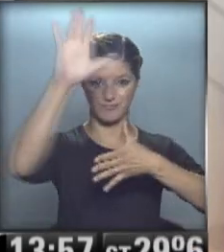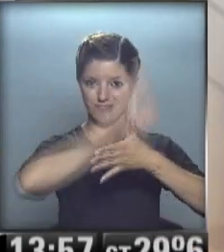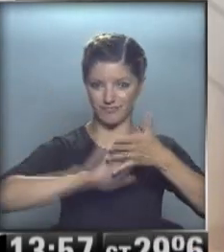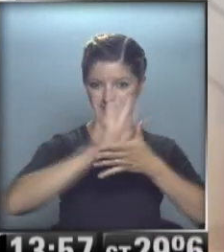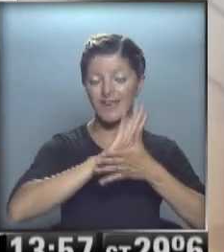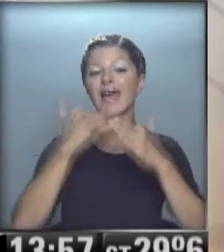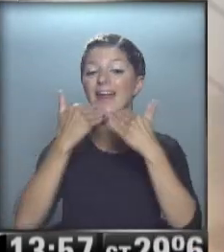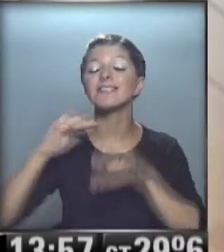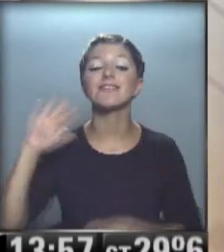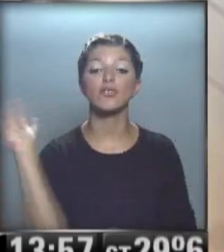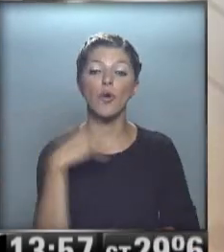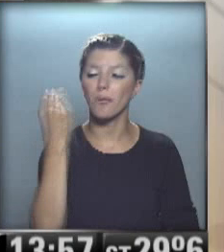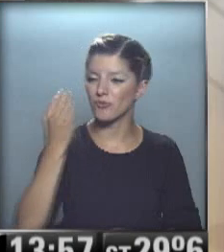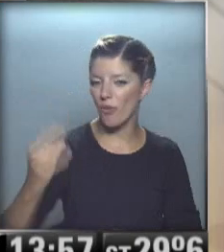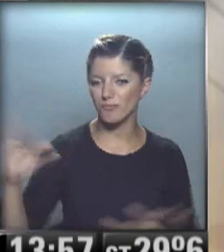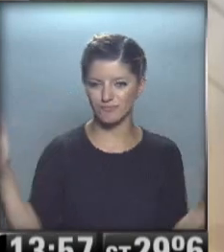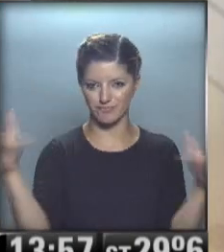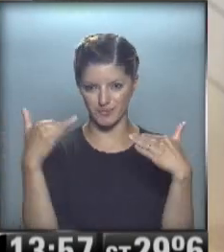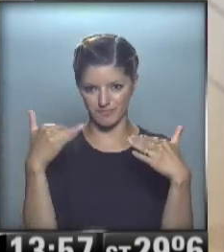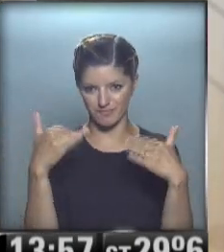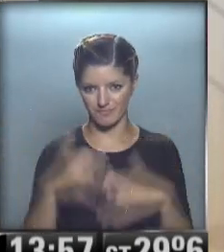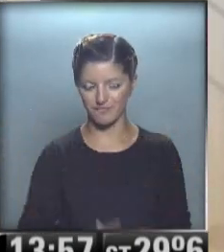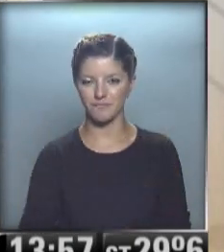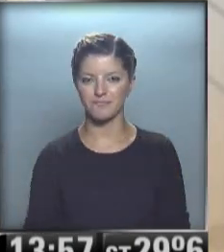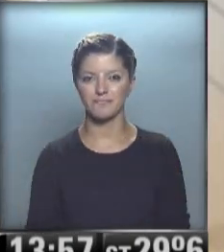gracias a todos ustedes por estar sábado a sábado con nosotros.